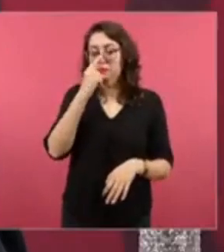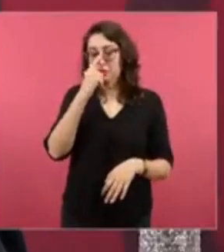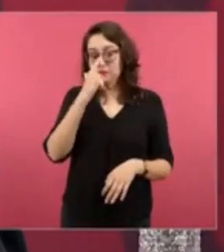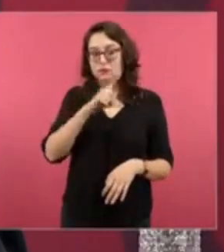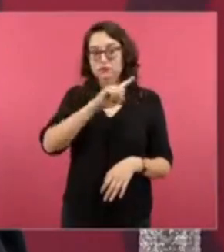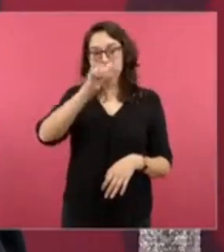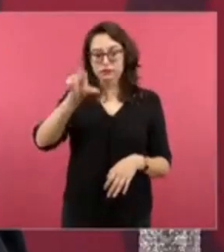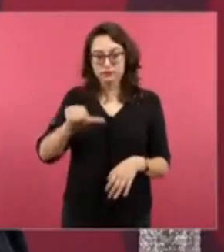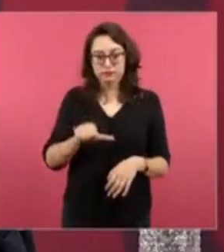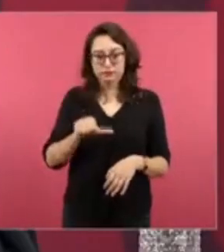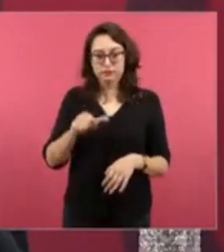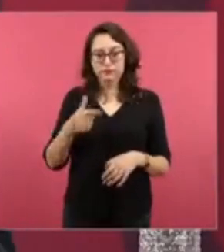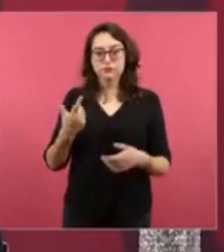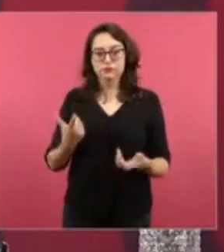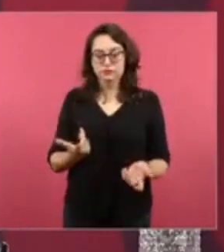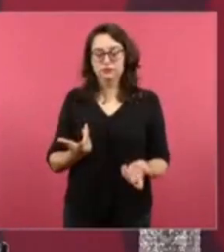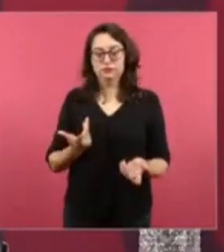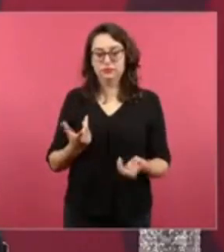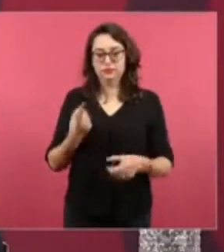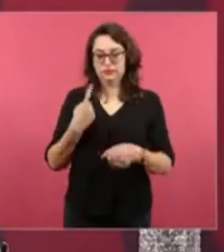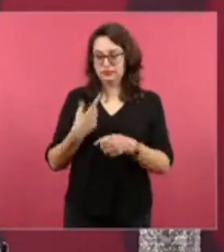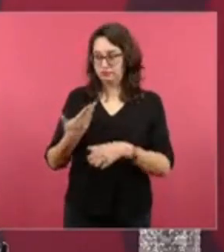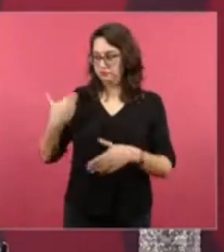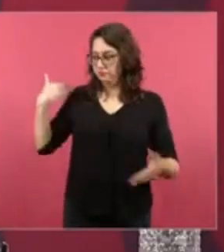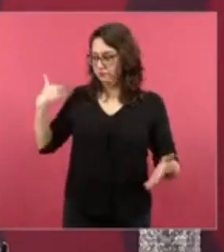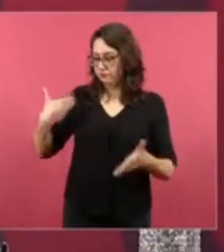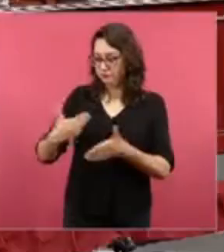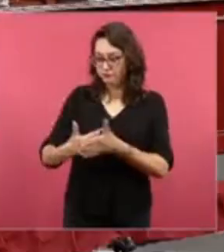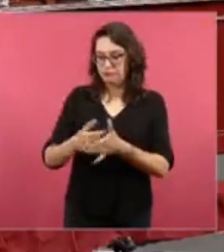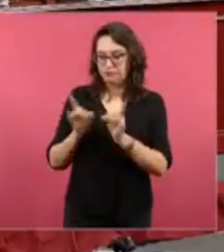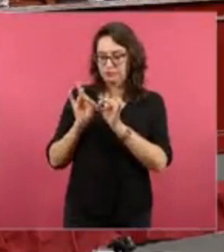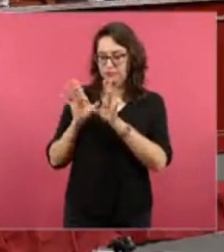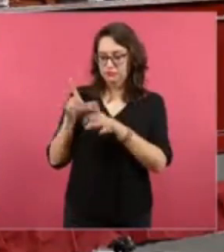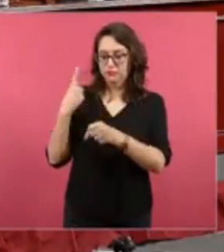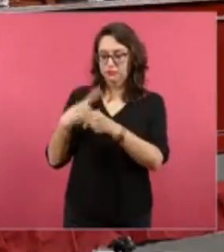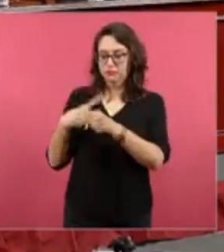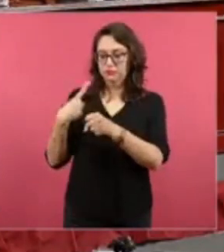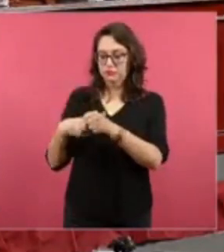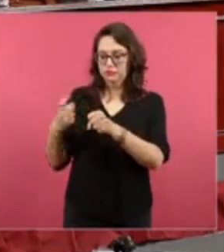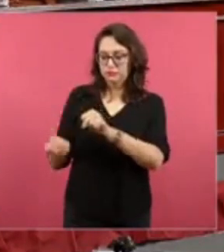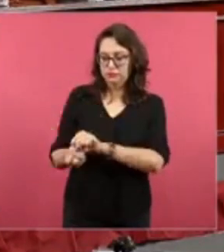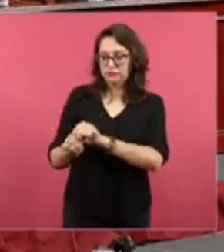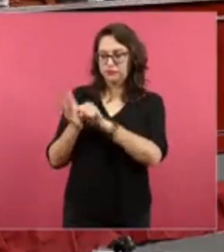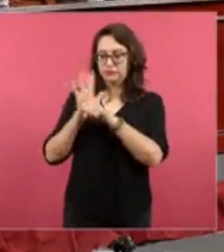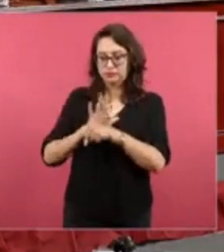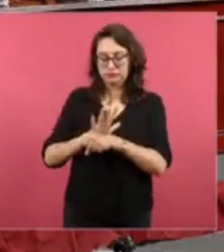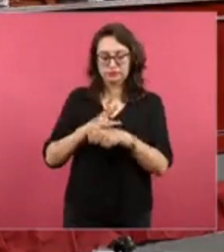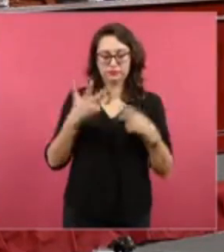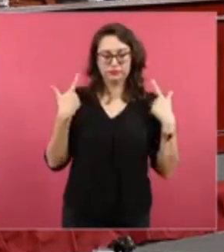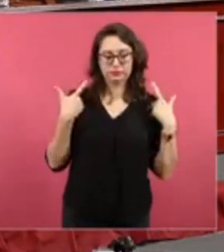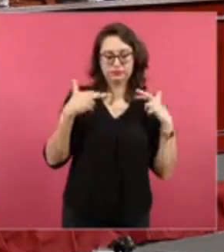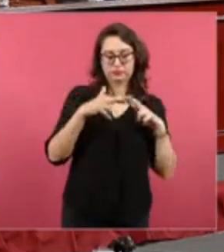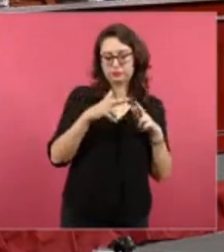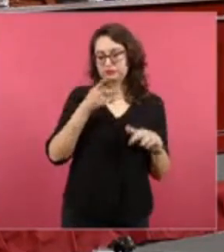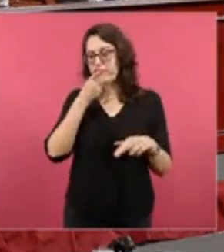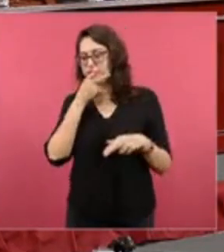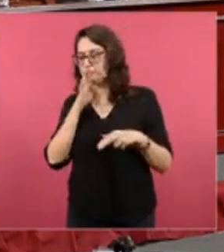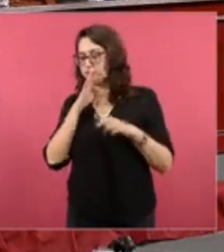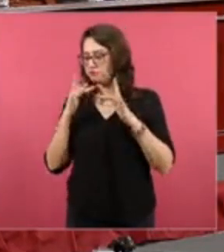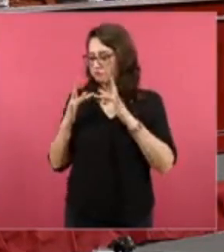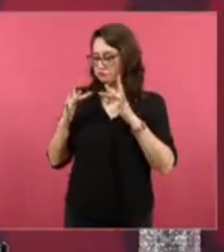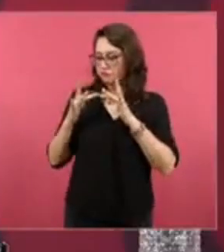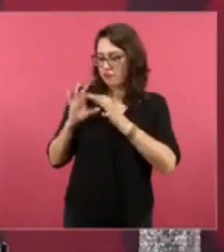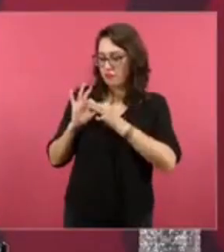demostró que hay momentos para encontrarnos y que hay ahora, y hemos estado peleando también por eso, un reconocimiento